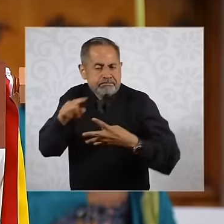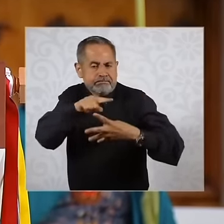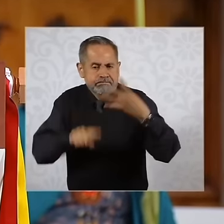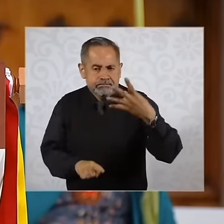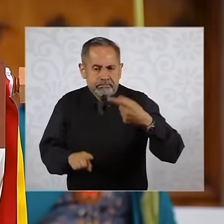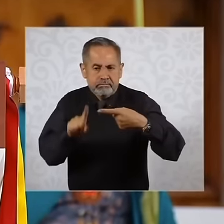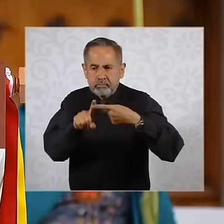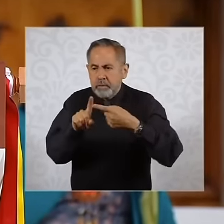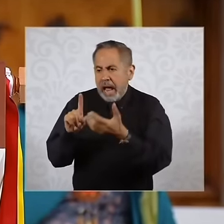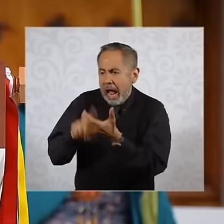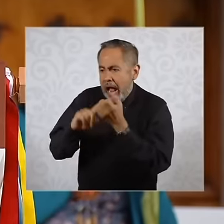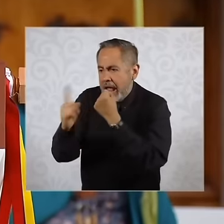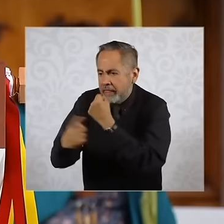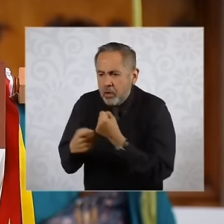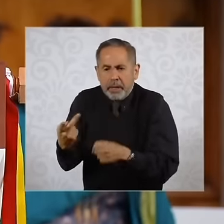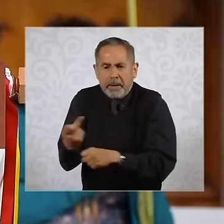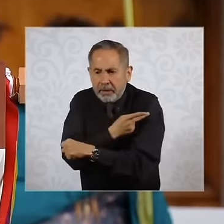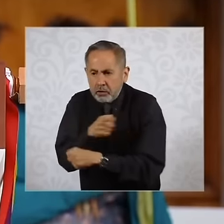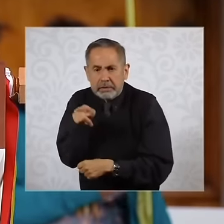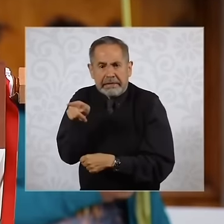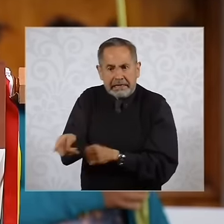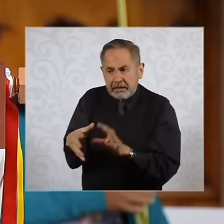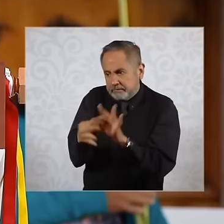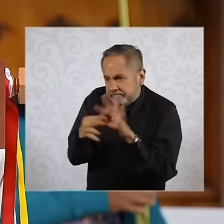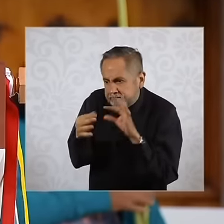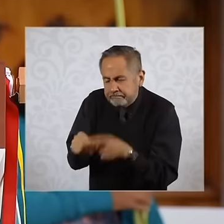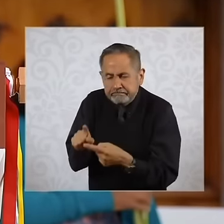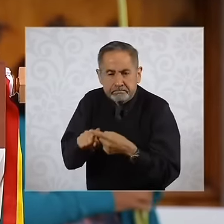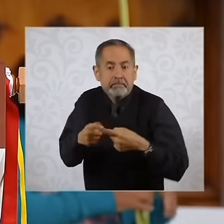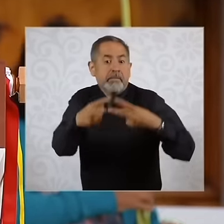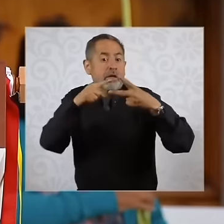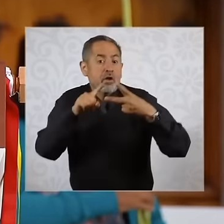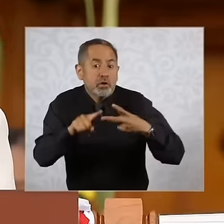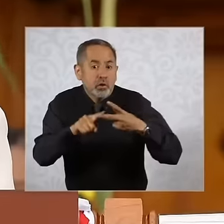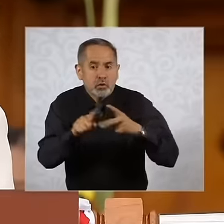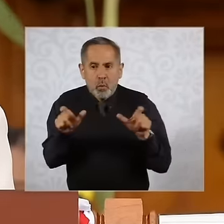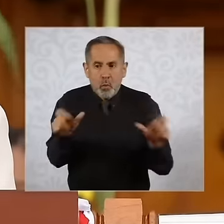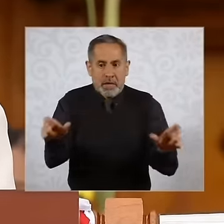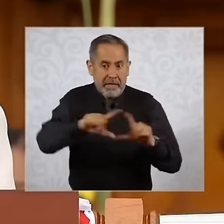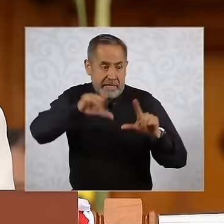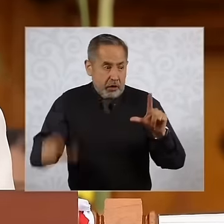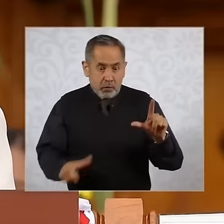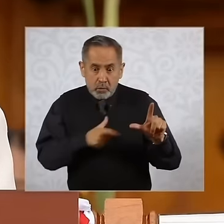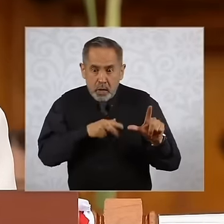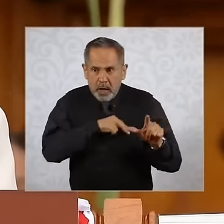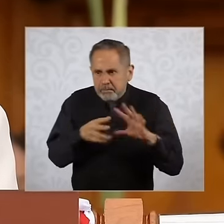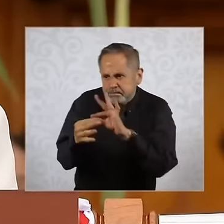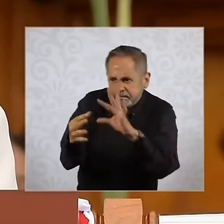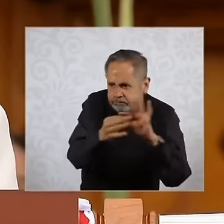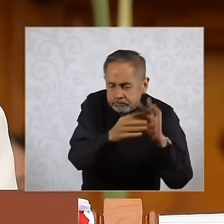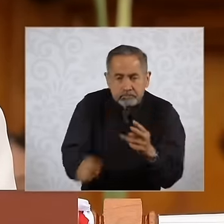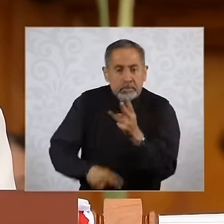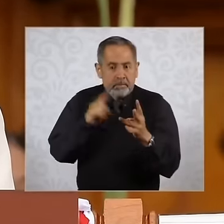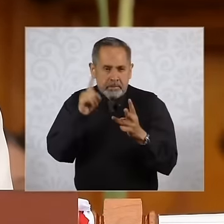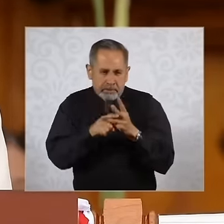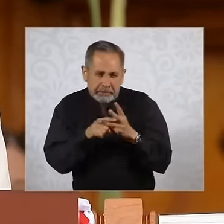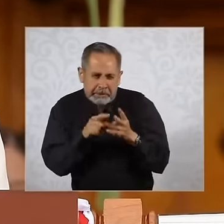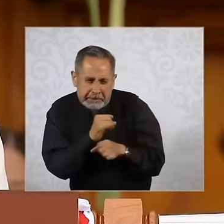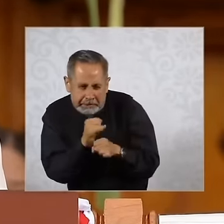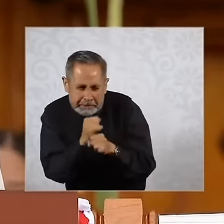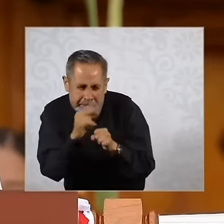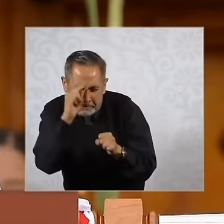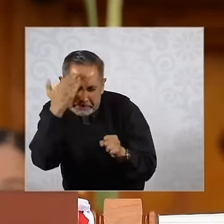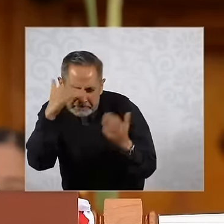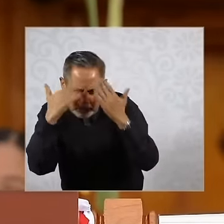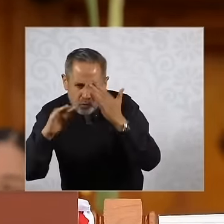las causas, fortalecimiento de la Guardia Nacional, inteligencia e investigación